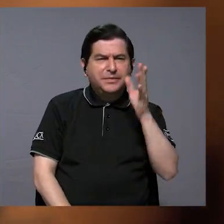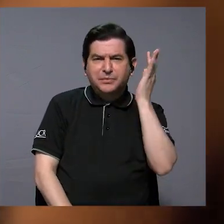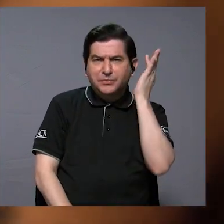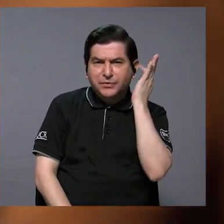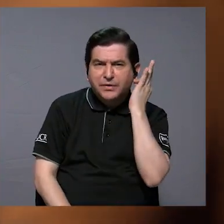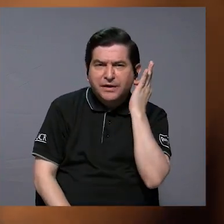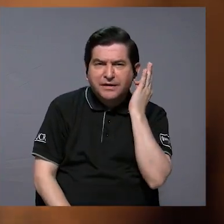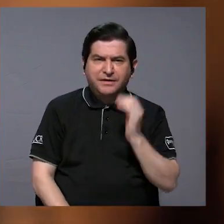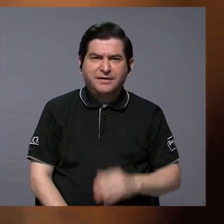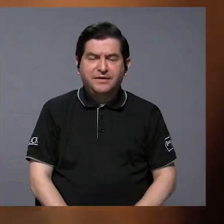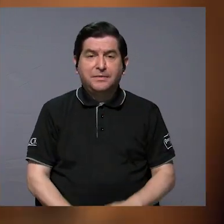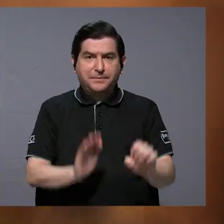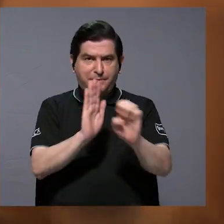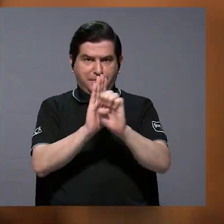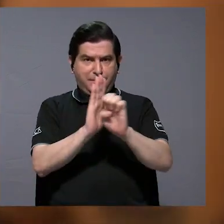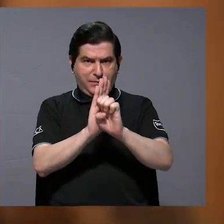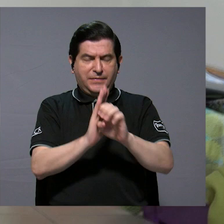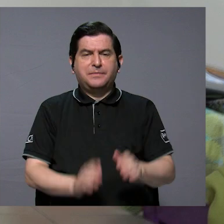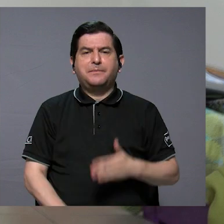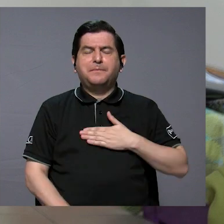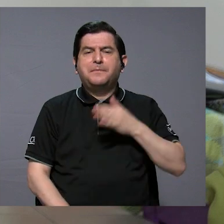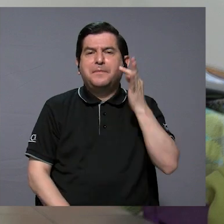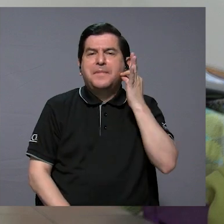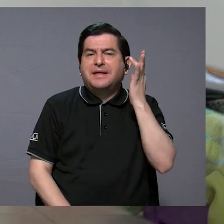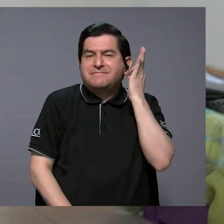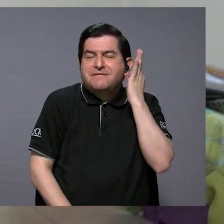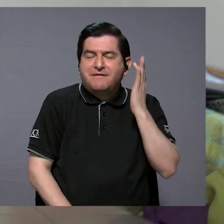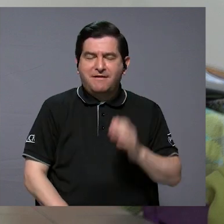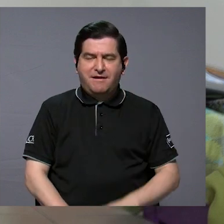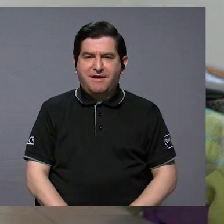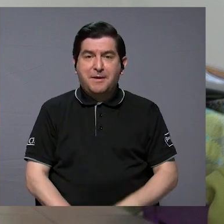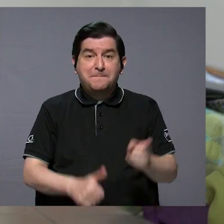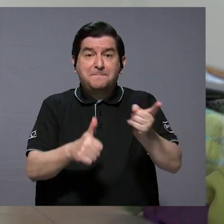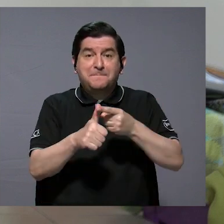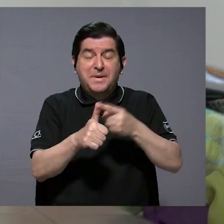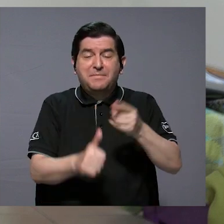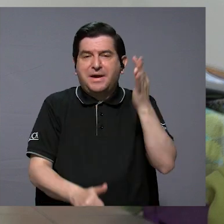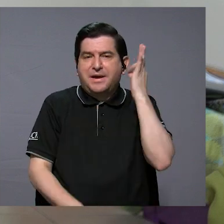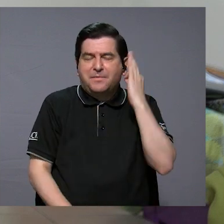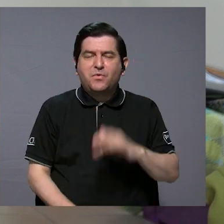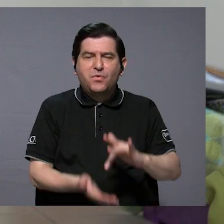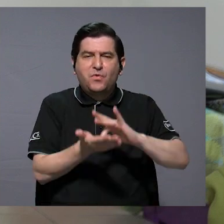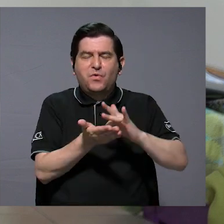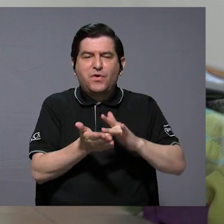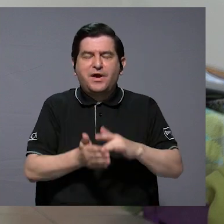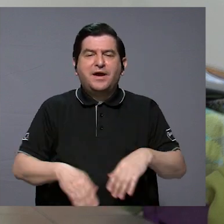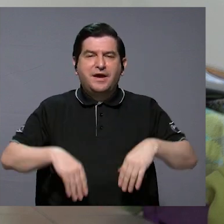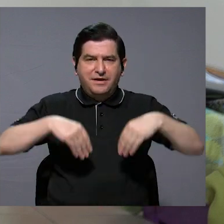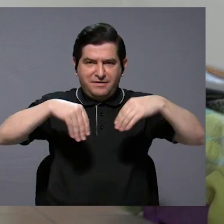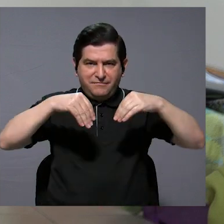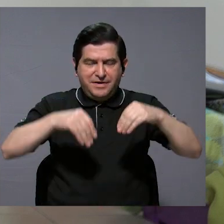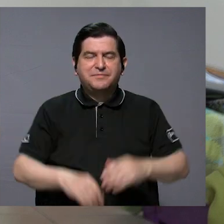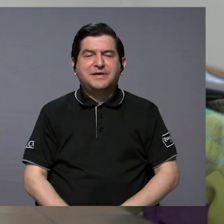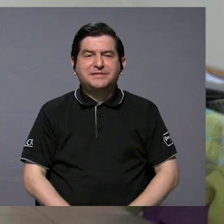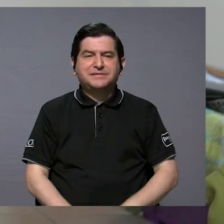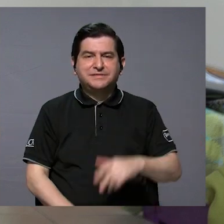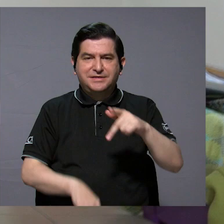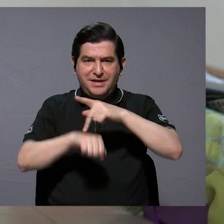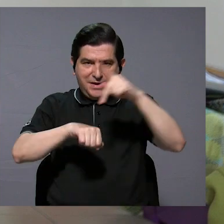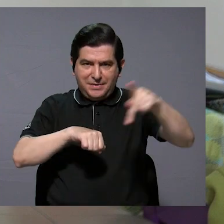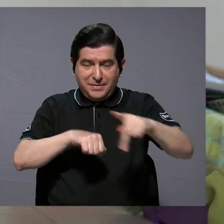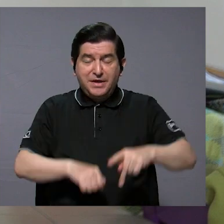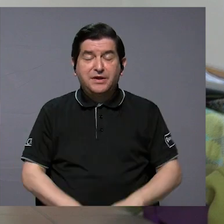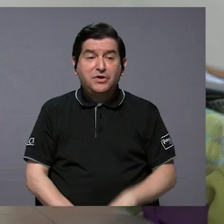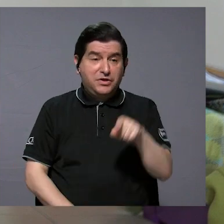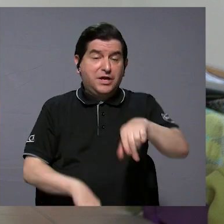de ver a estas mujeres, por ejemplo, mi tía que fue la primera mujer farmacéutica en Pérez Zeledón